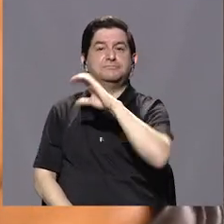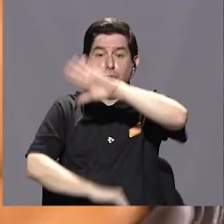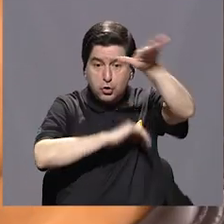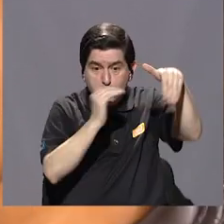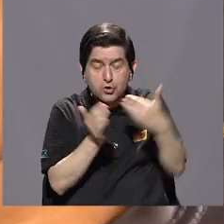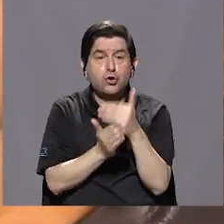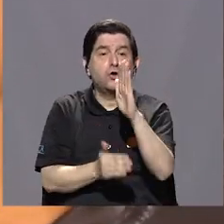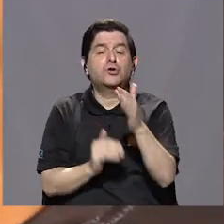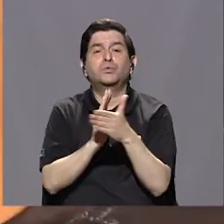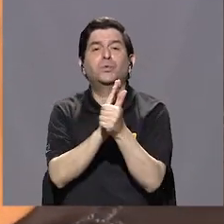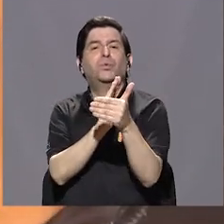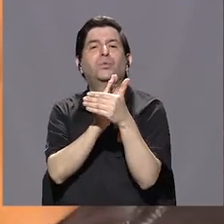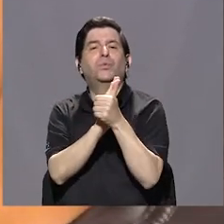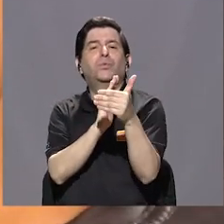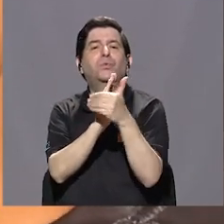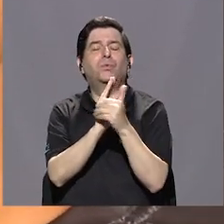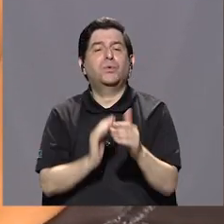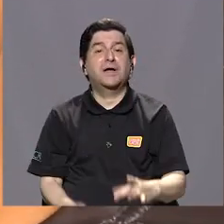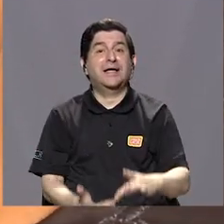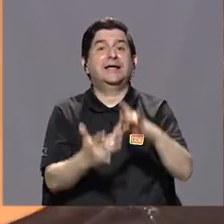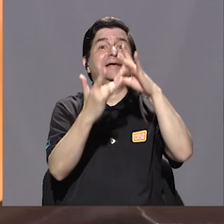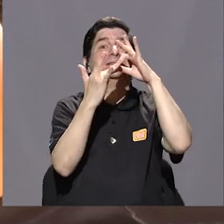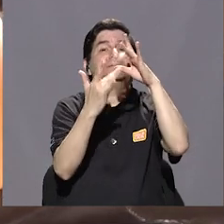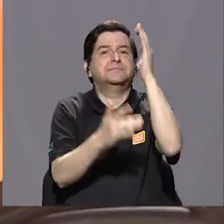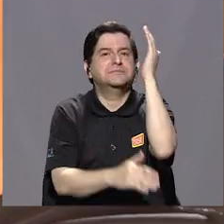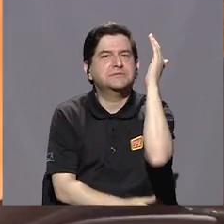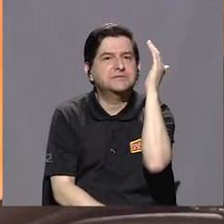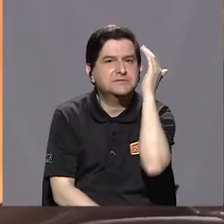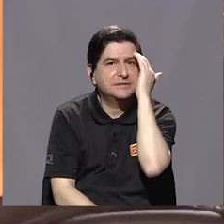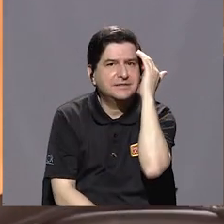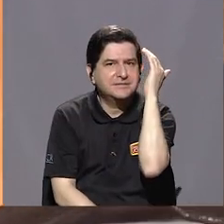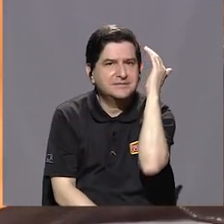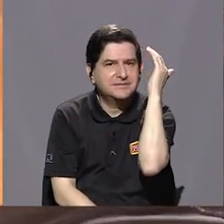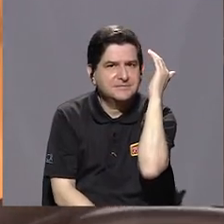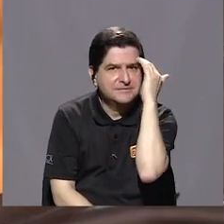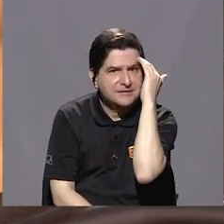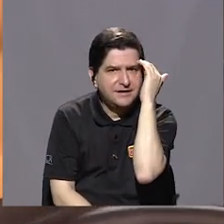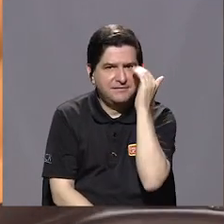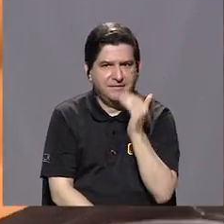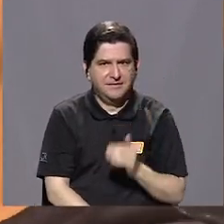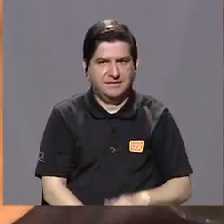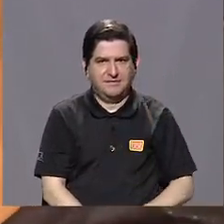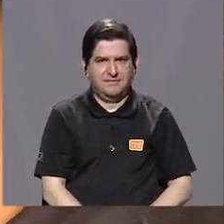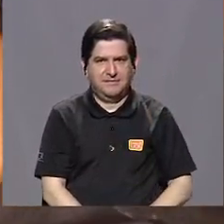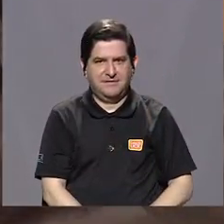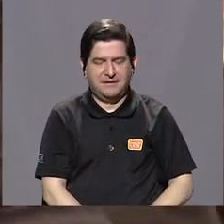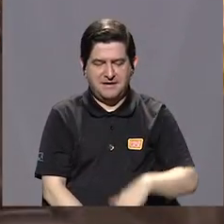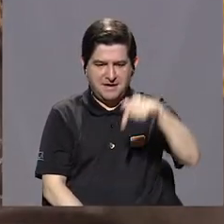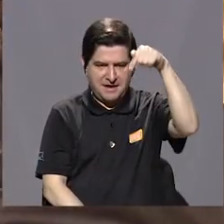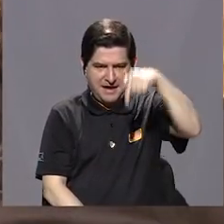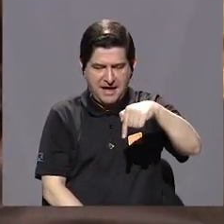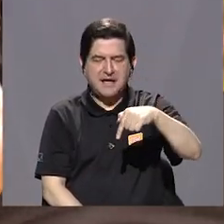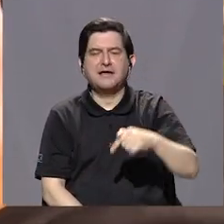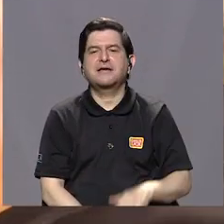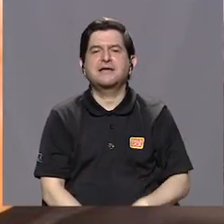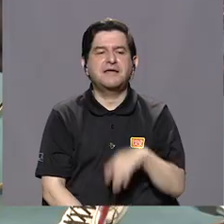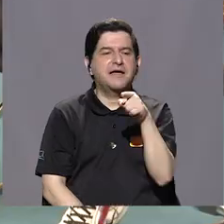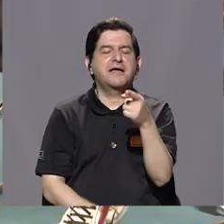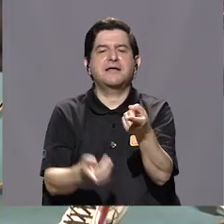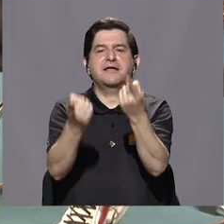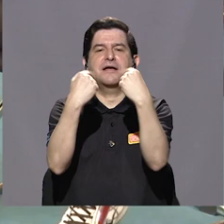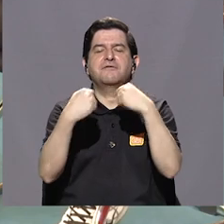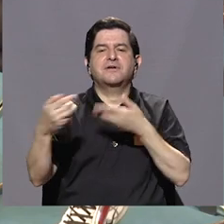sus dones y que ante todo sepa que está aquí para servir.